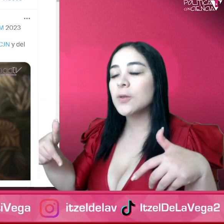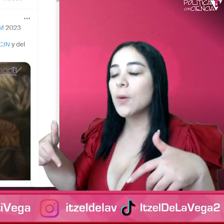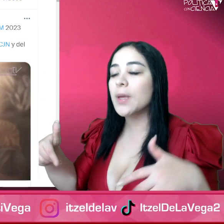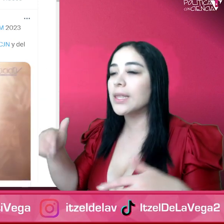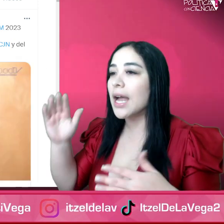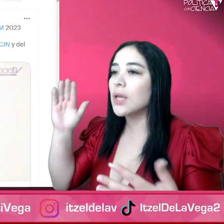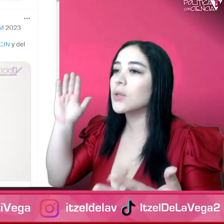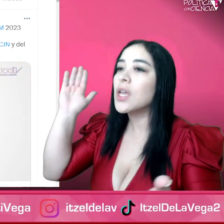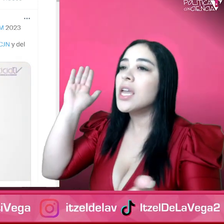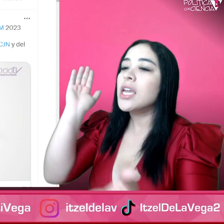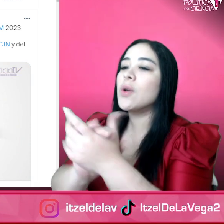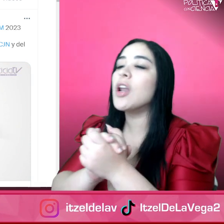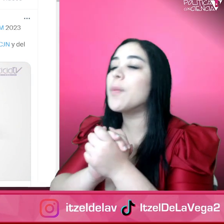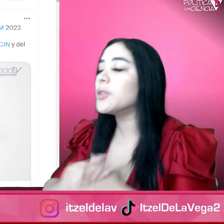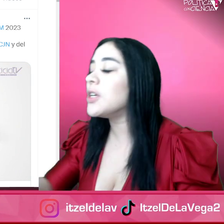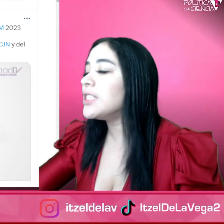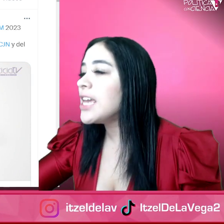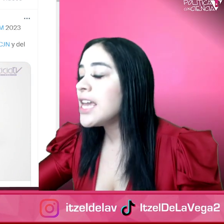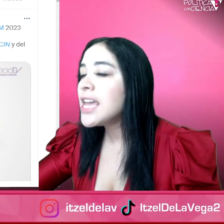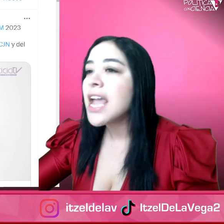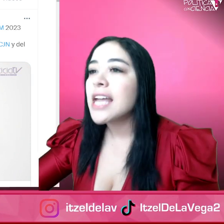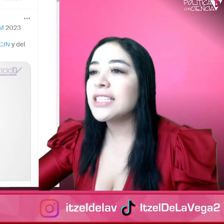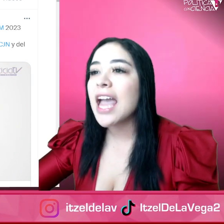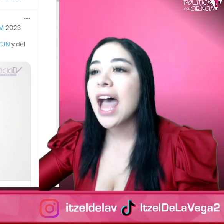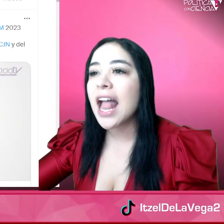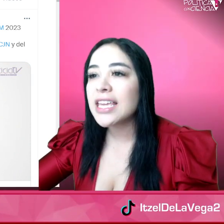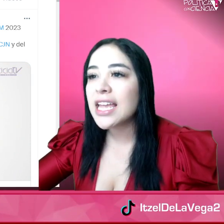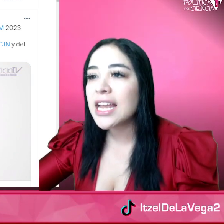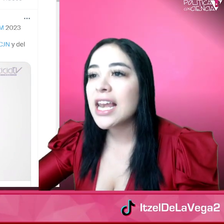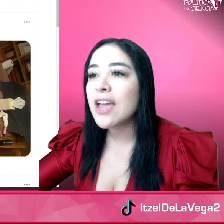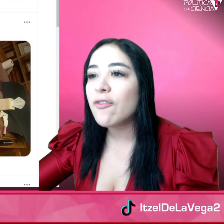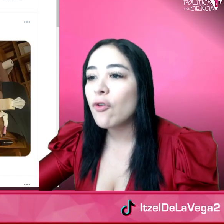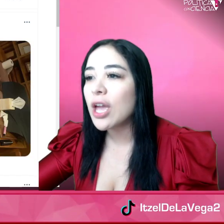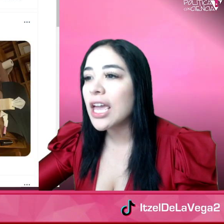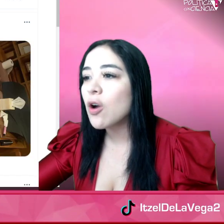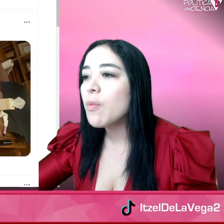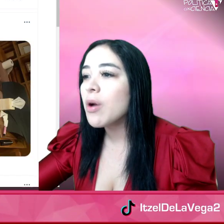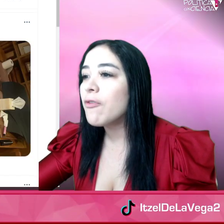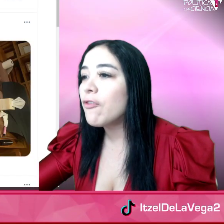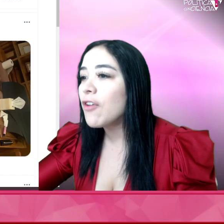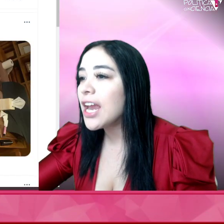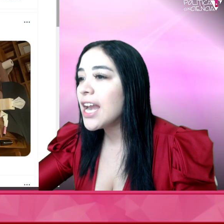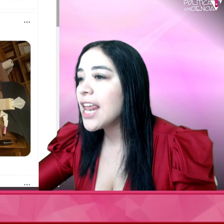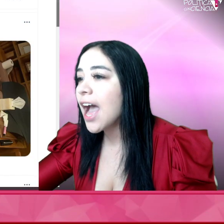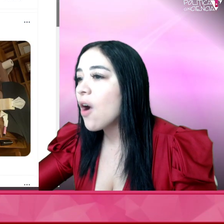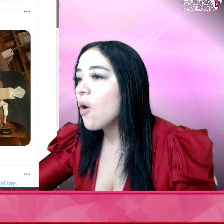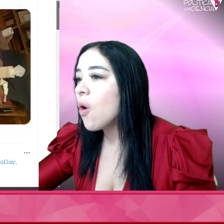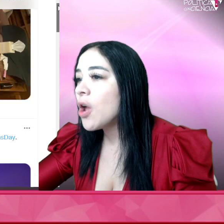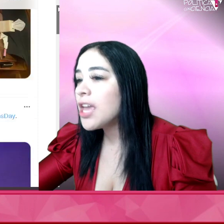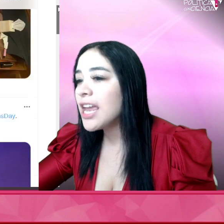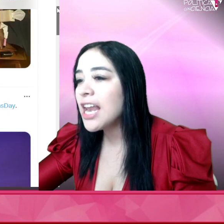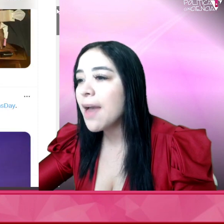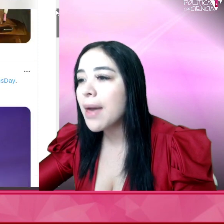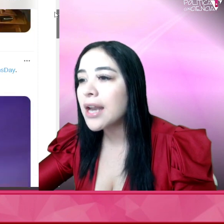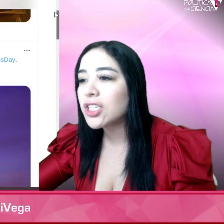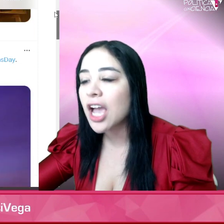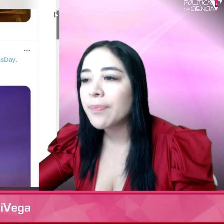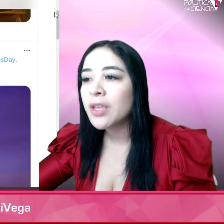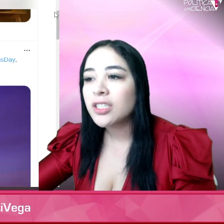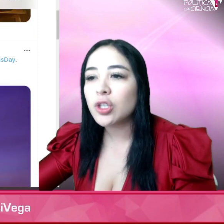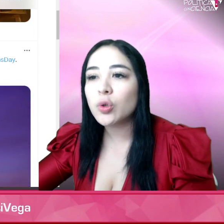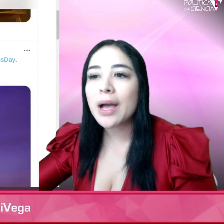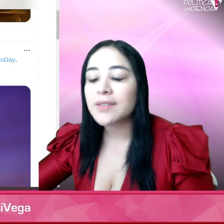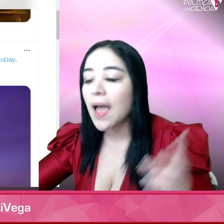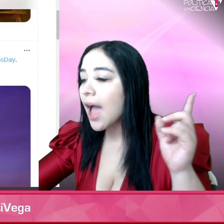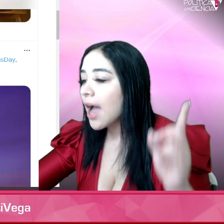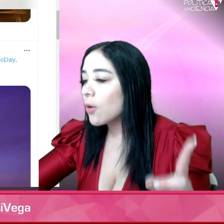likes y sus comentarios. Y bueno, pues hoy sí, si a alguien le fue como en feria hoy en la marcha,